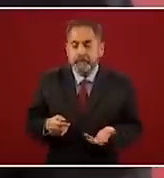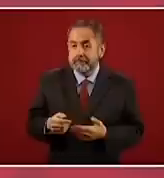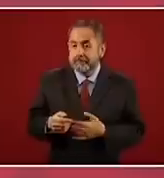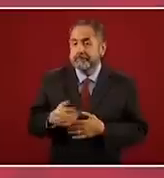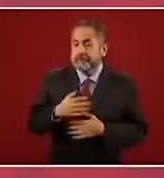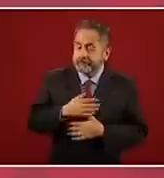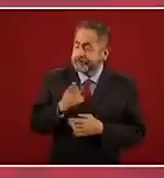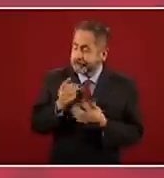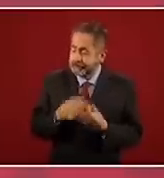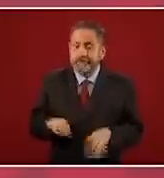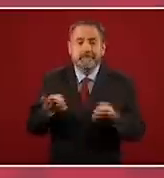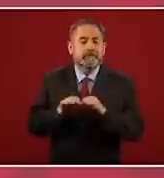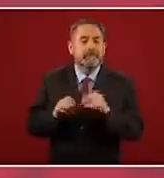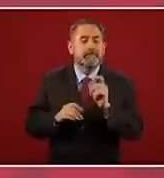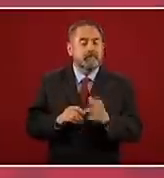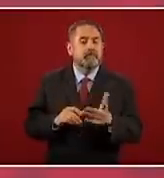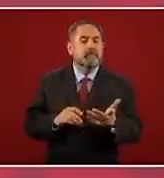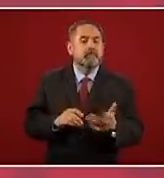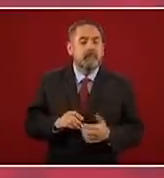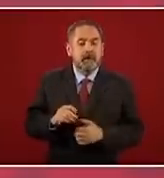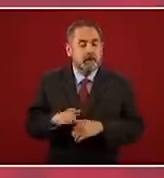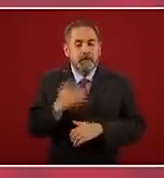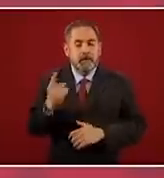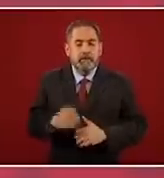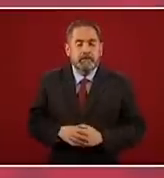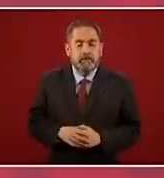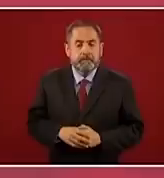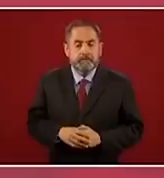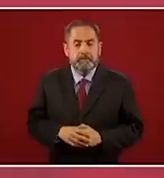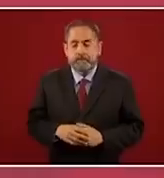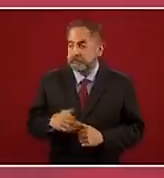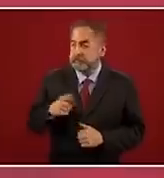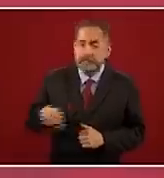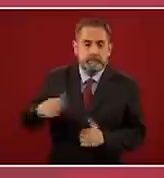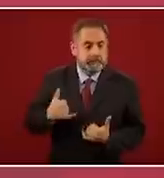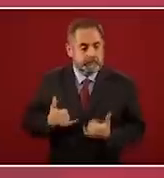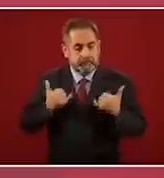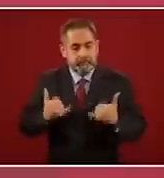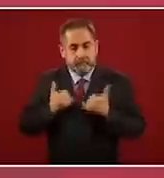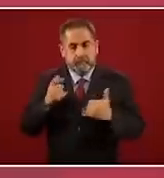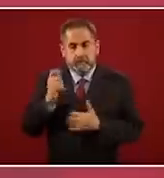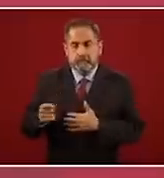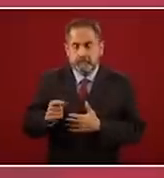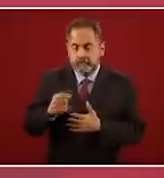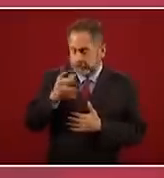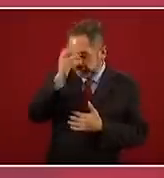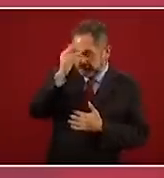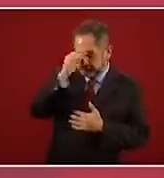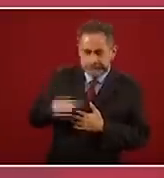Y es muy importante porque los jóvenes se están